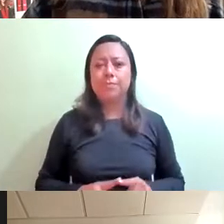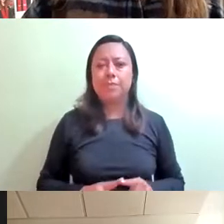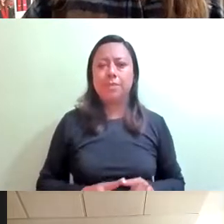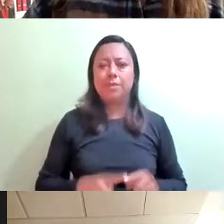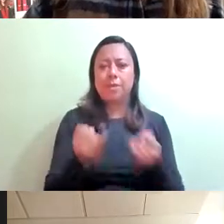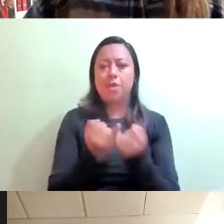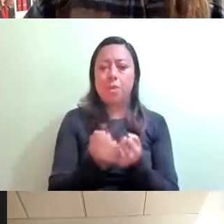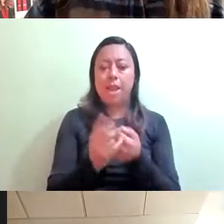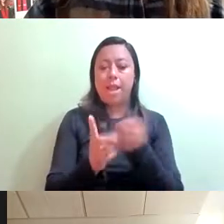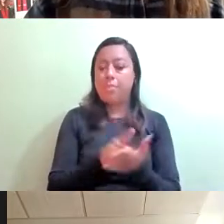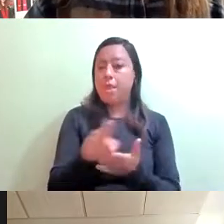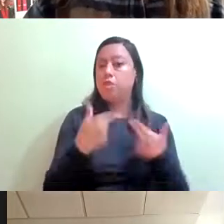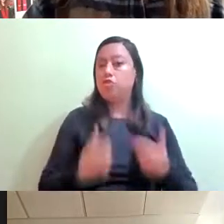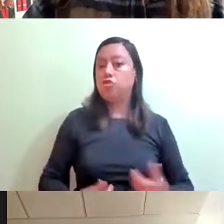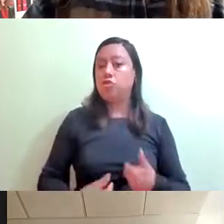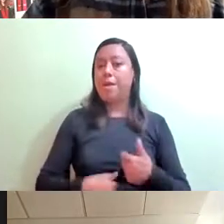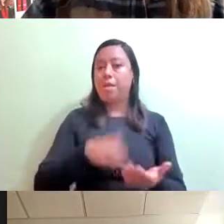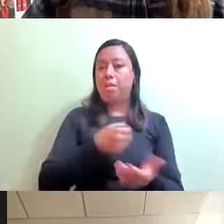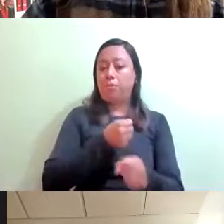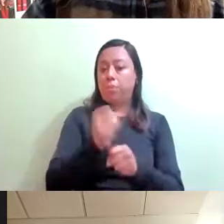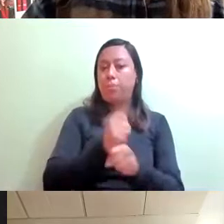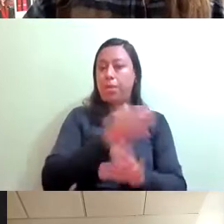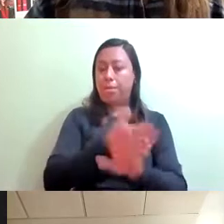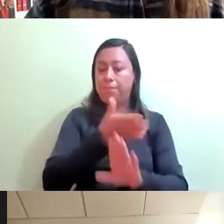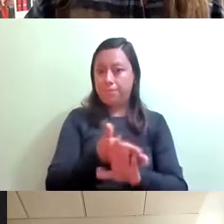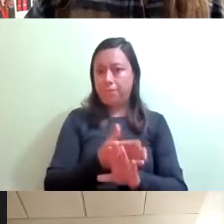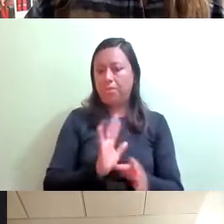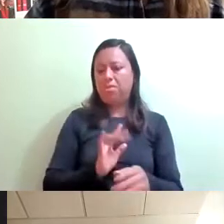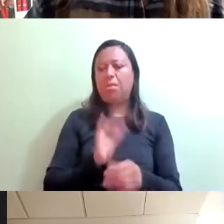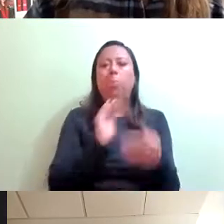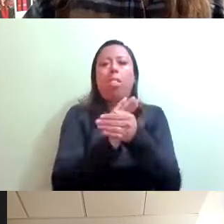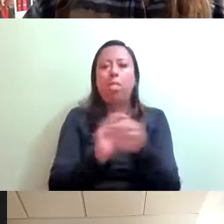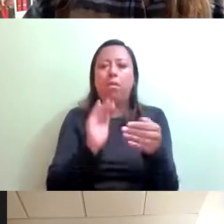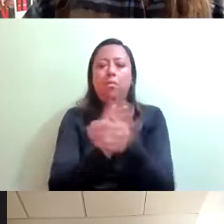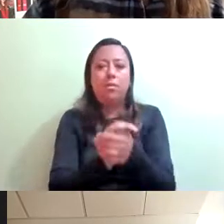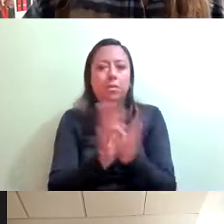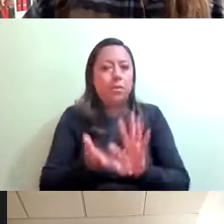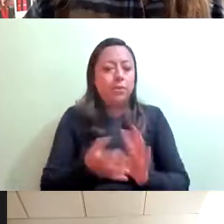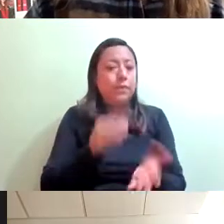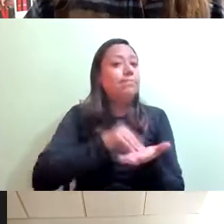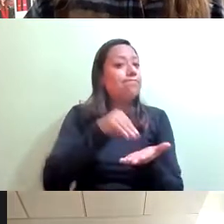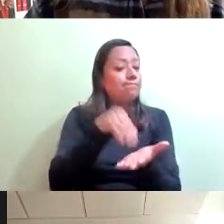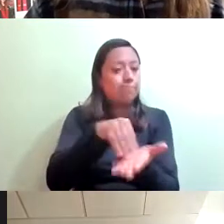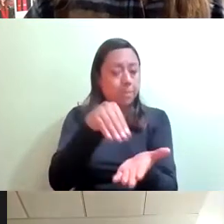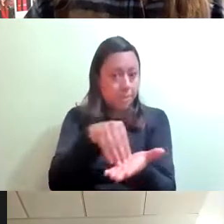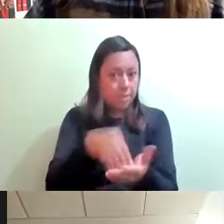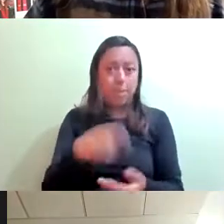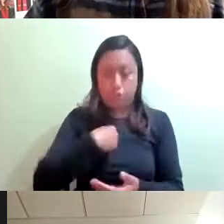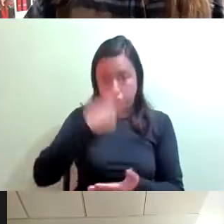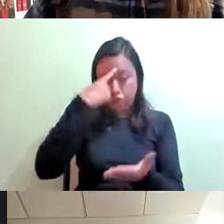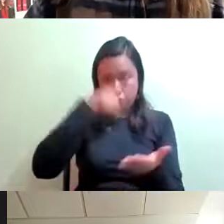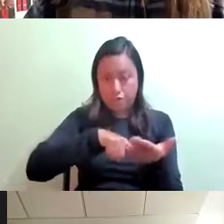derechos humanos por voluntad o por omisión es permanente y creo yo que